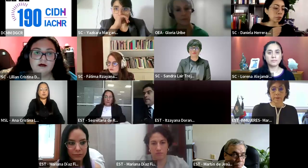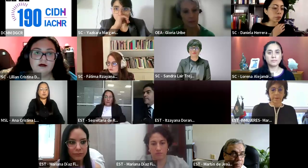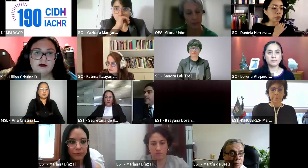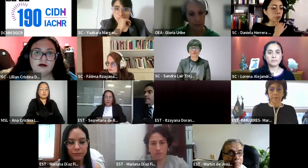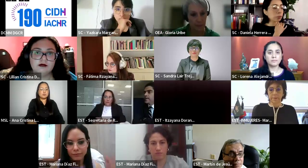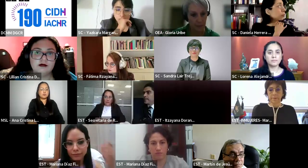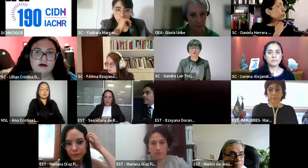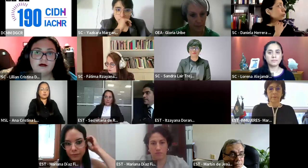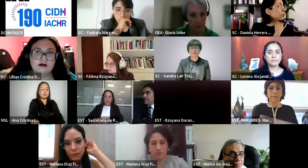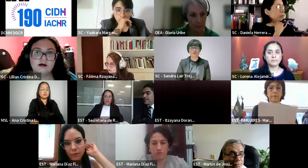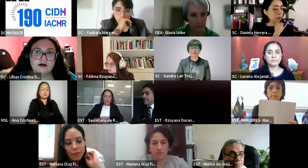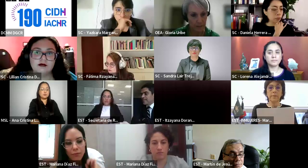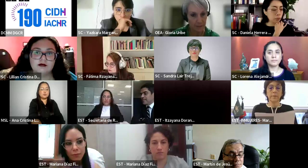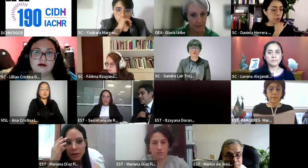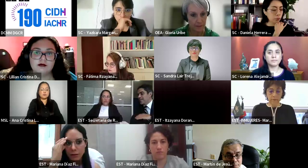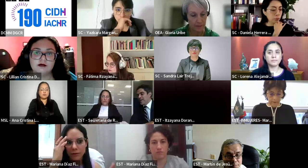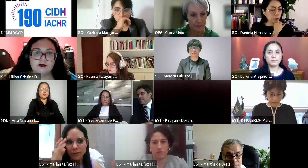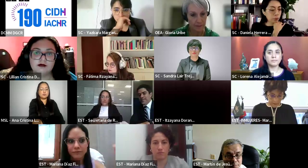tardes.